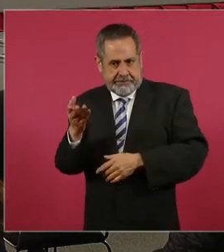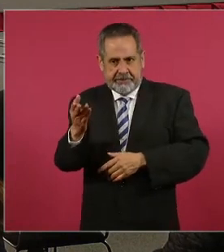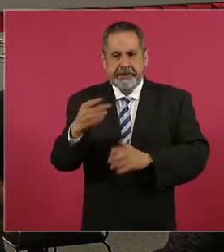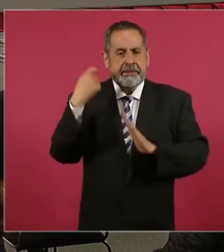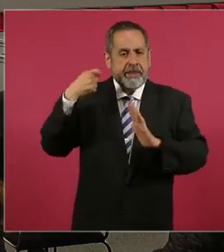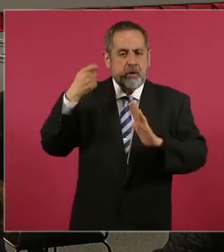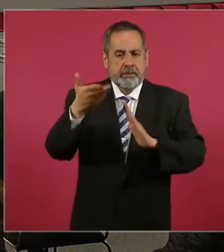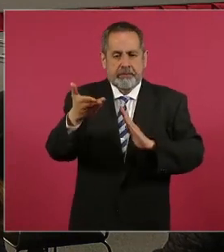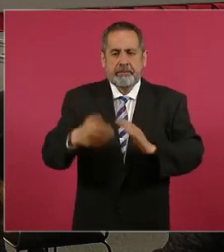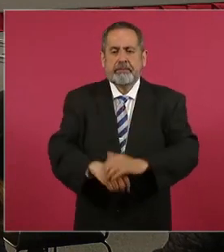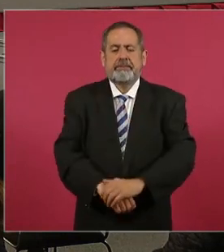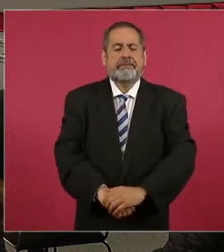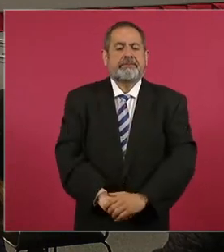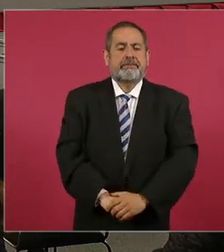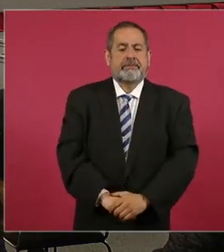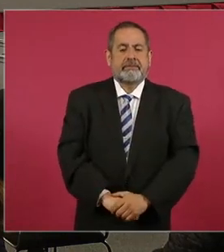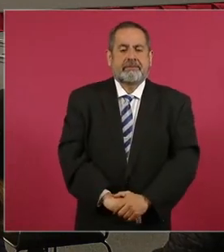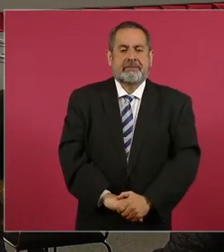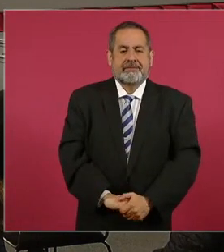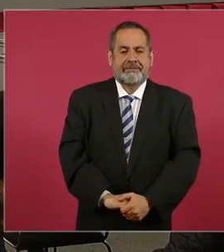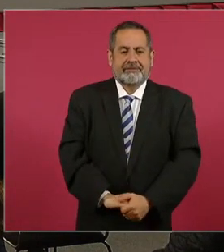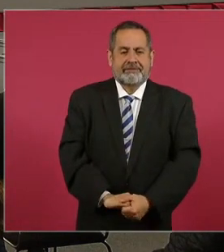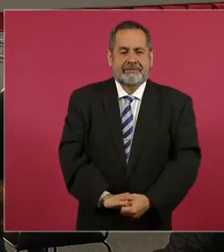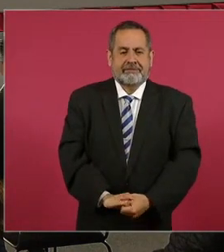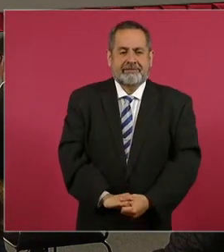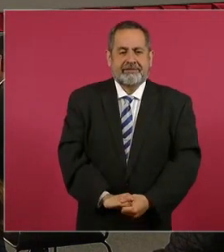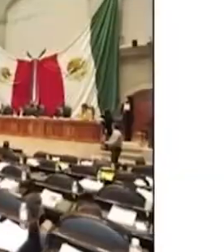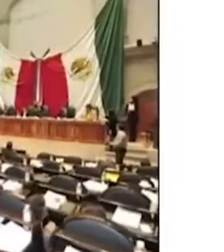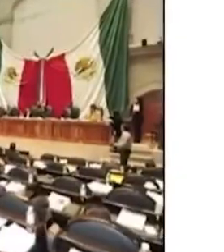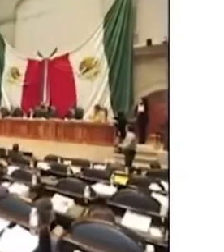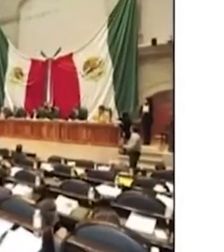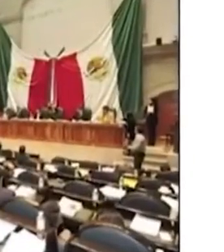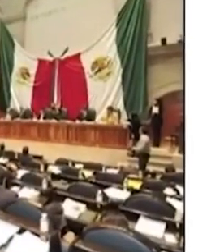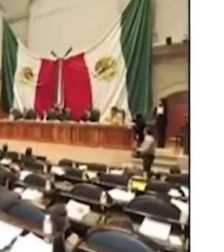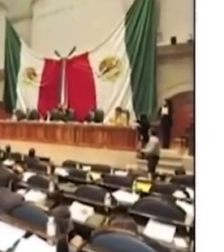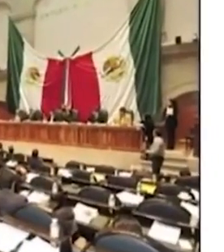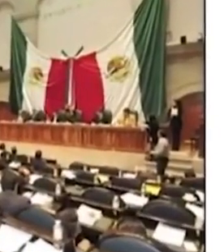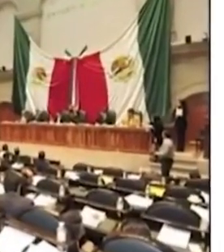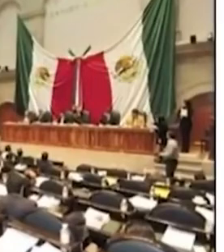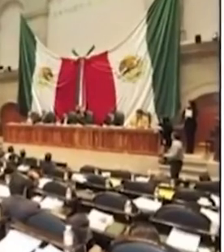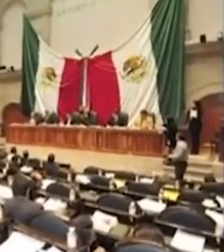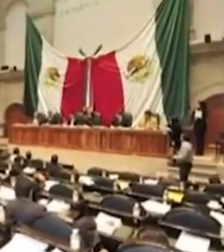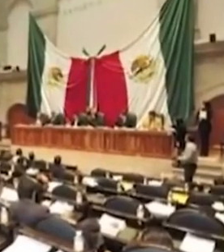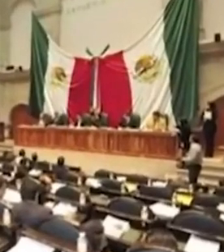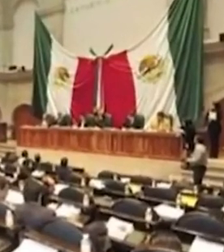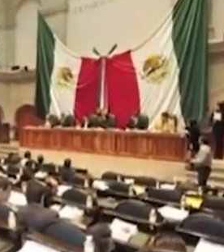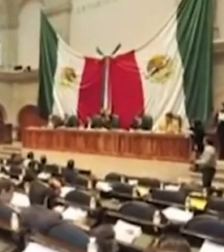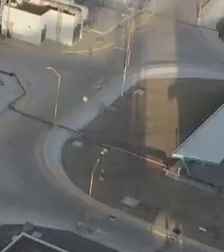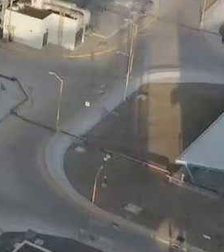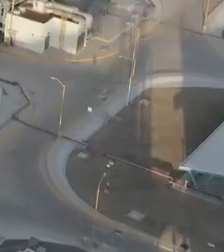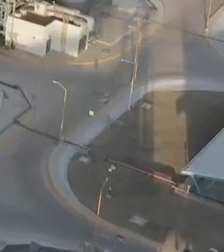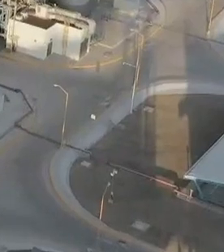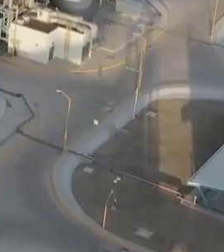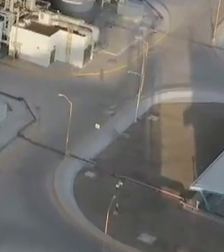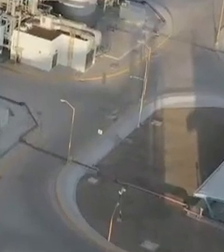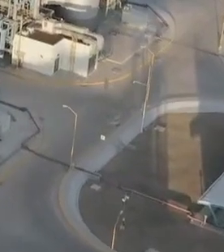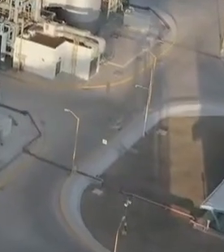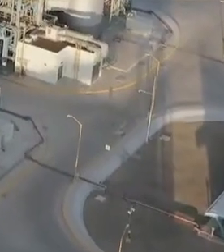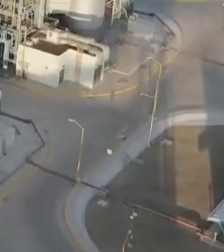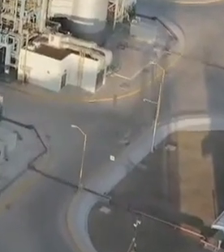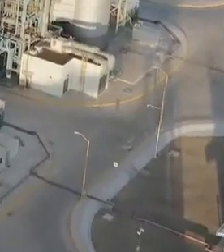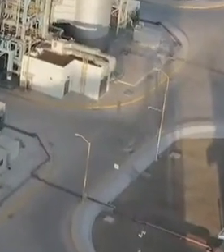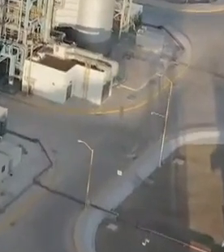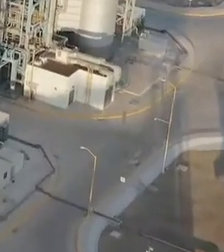por favor. Rescate de la CFE. A partir de la reforma energética de 2013, la participación del Estado